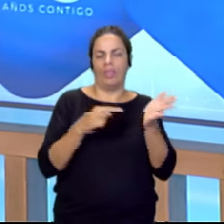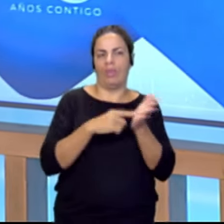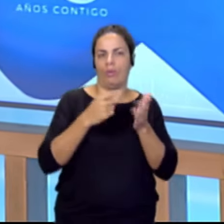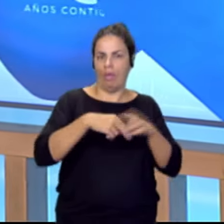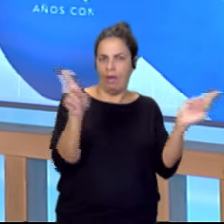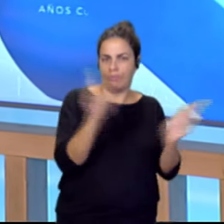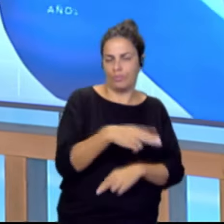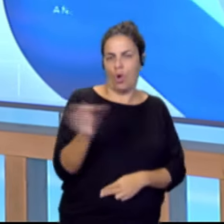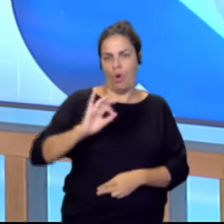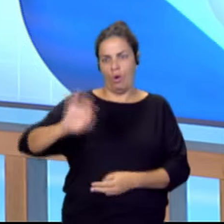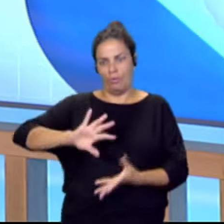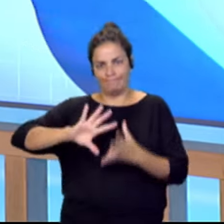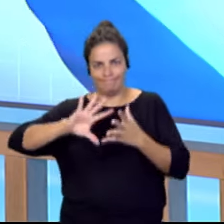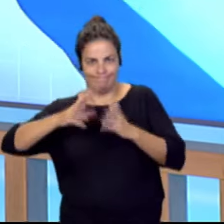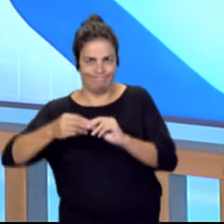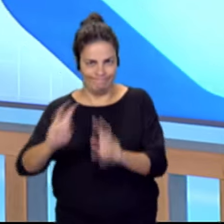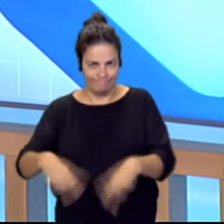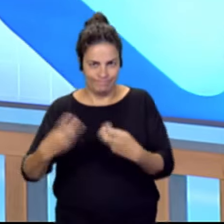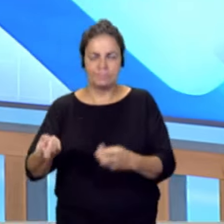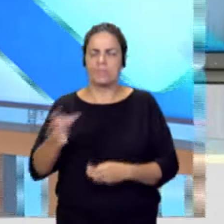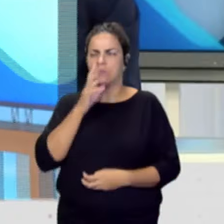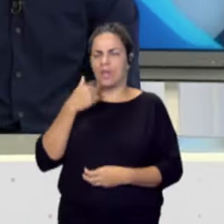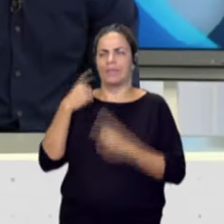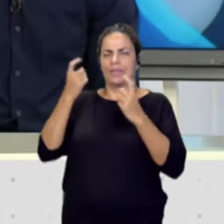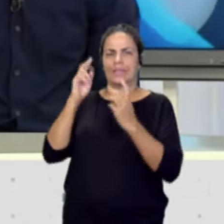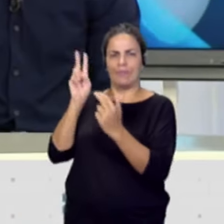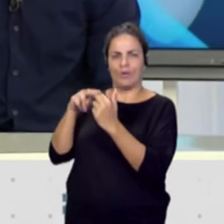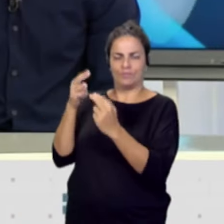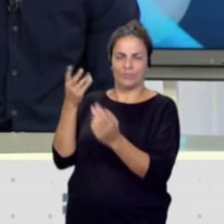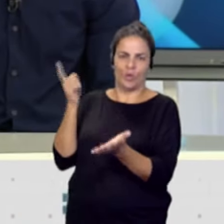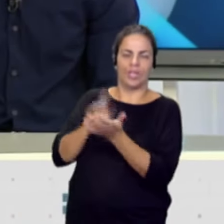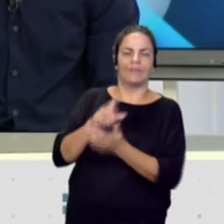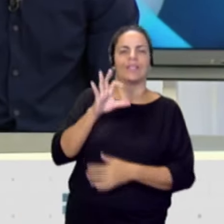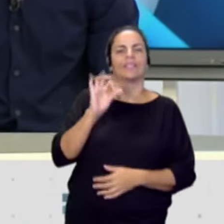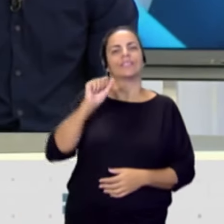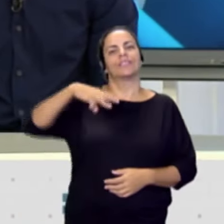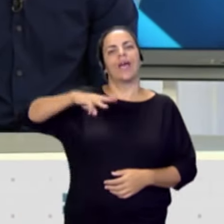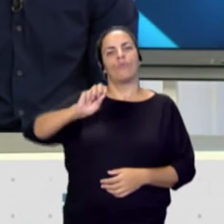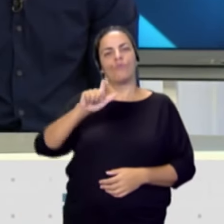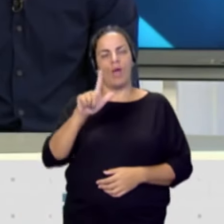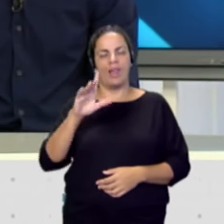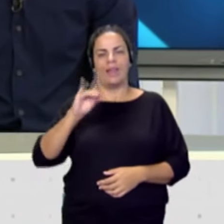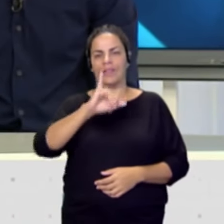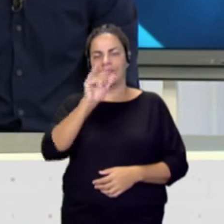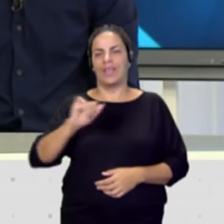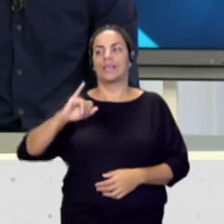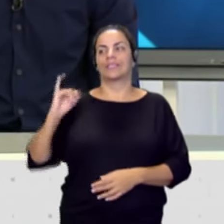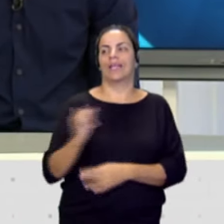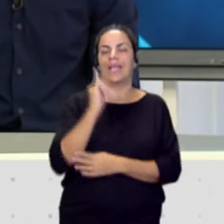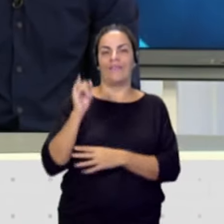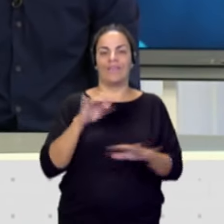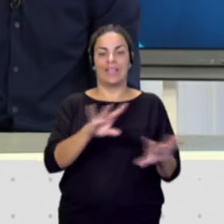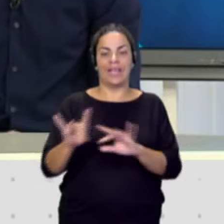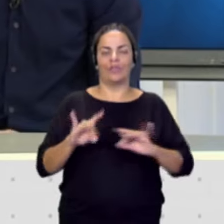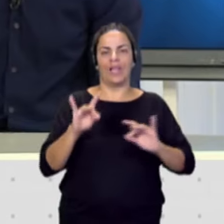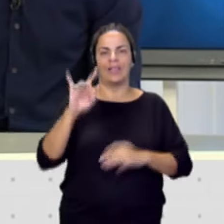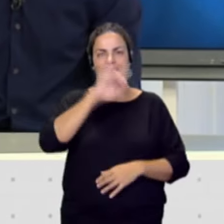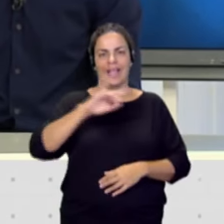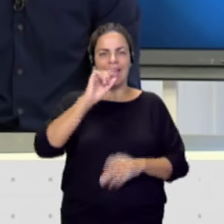deudas. Vamos a intentar esa conexión de nuevo con Samuel Díaz, que es jefe territorial de Canarias Sin Deuda. ¿Me escucha, Samuel? Ahora